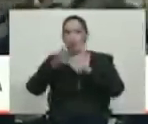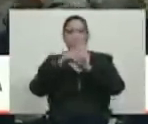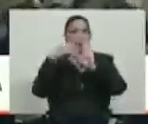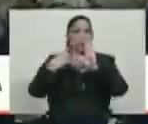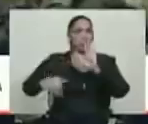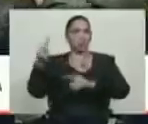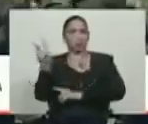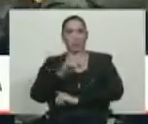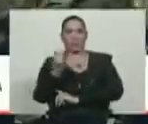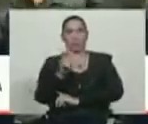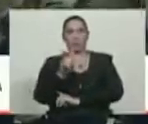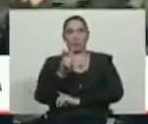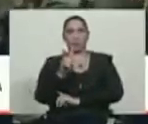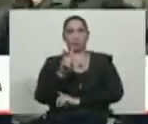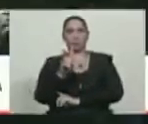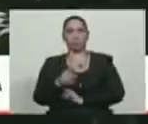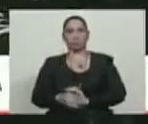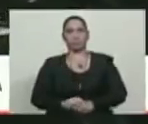de Venezuela.